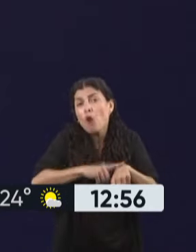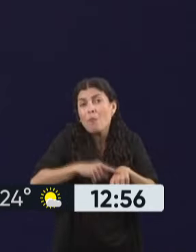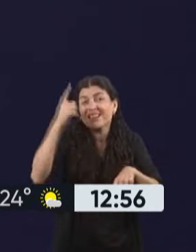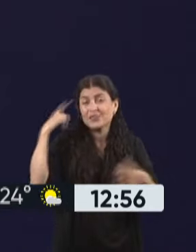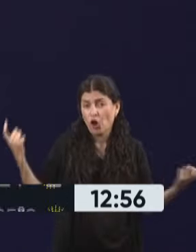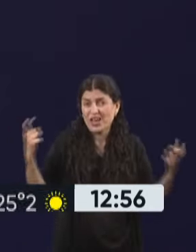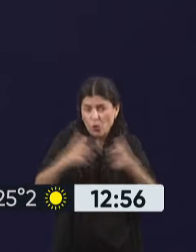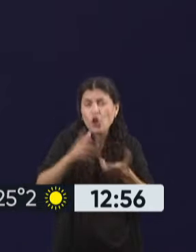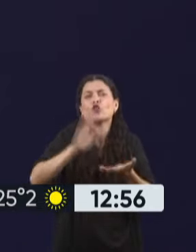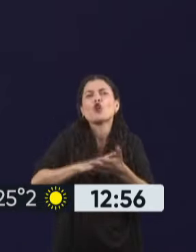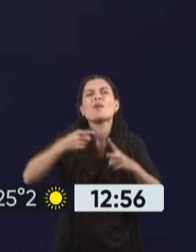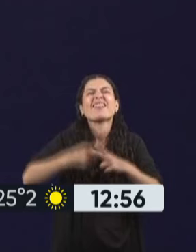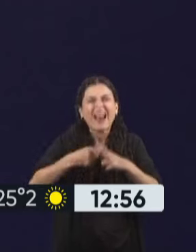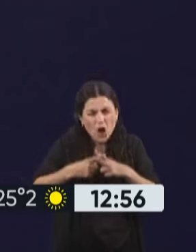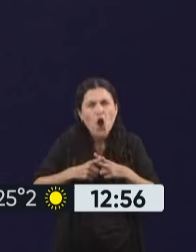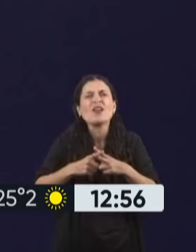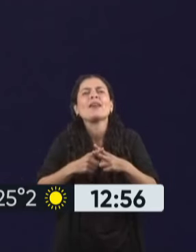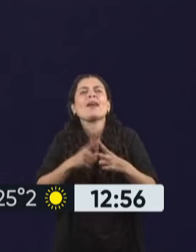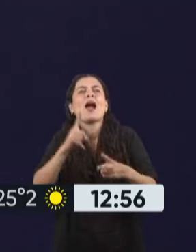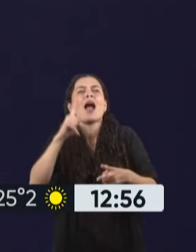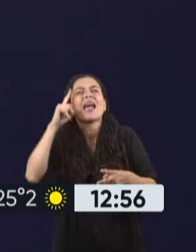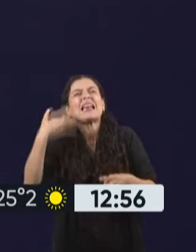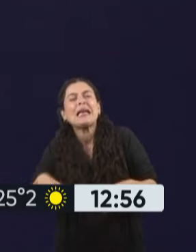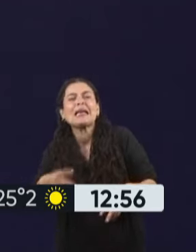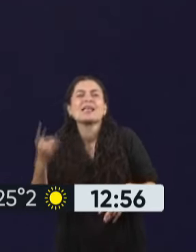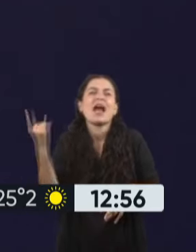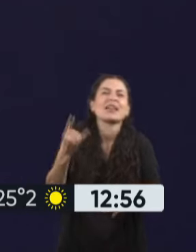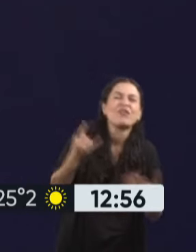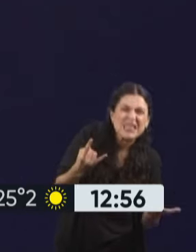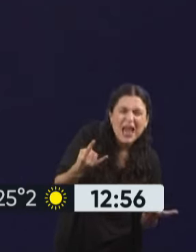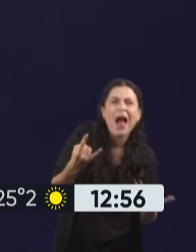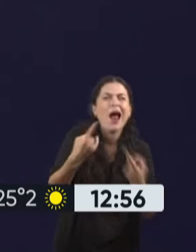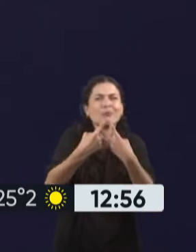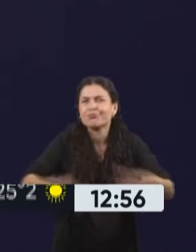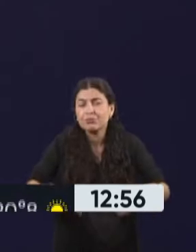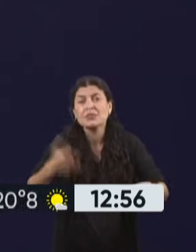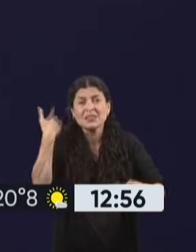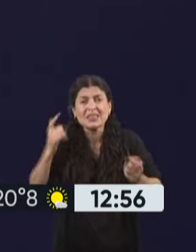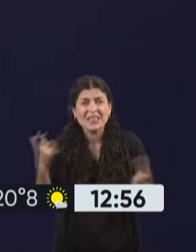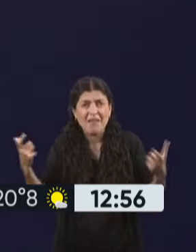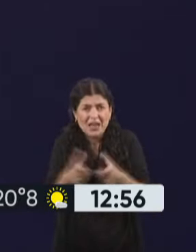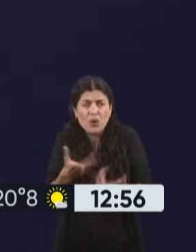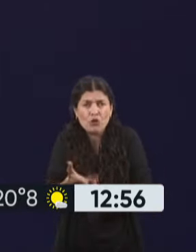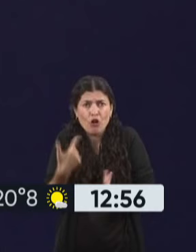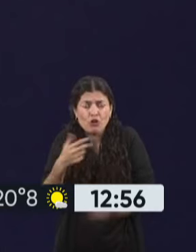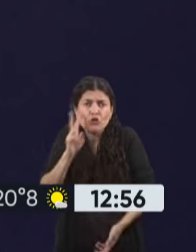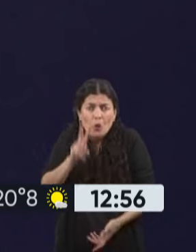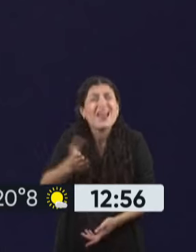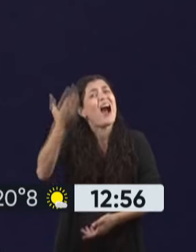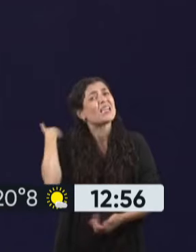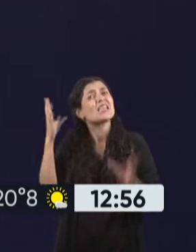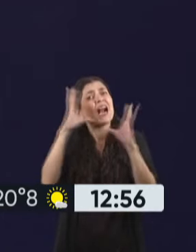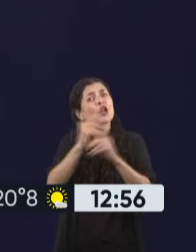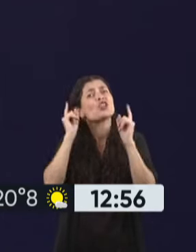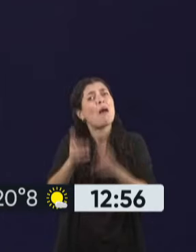de tecnología, de inteligencia artificial y del mundo blockchain, y efectivamente el presidente ayer contó que